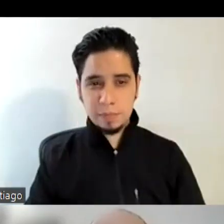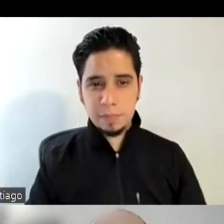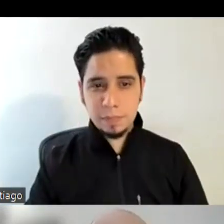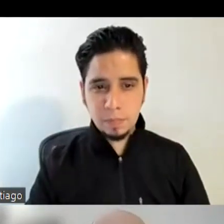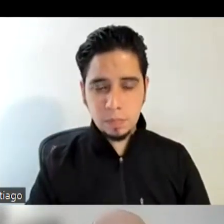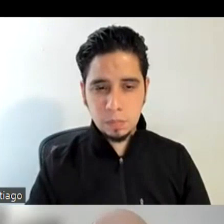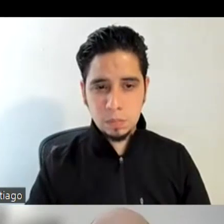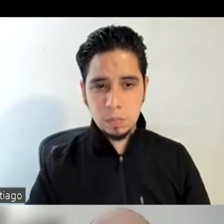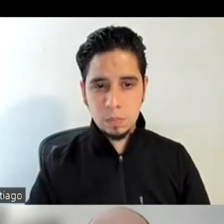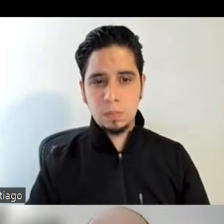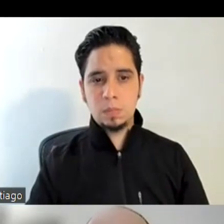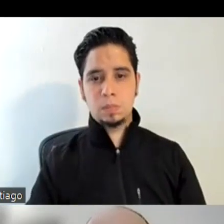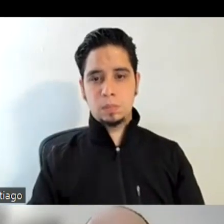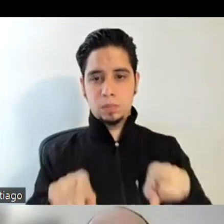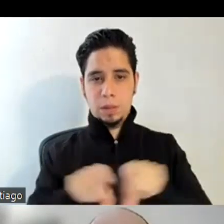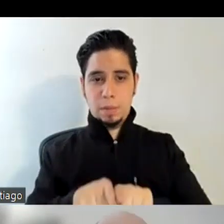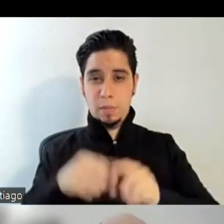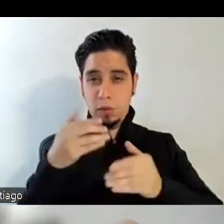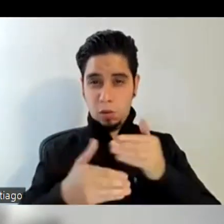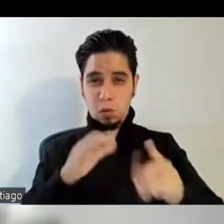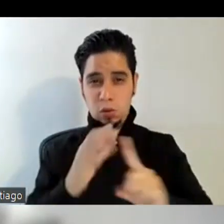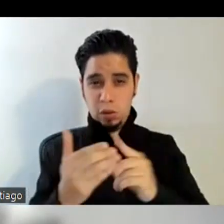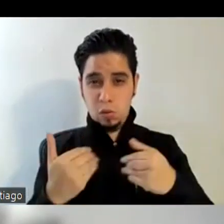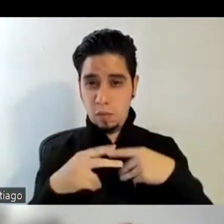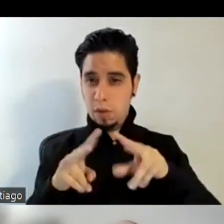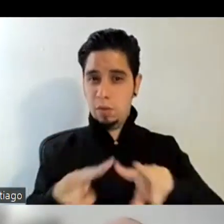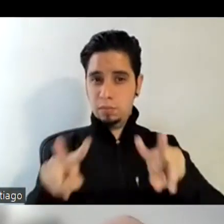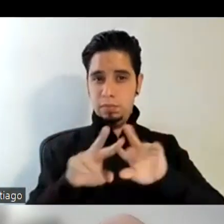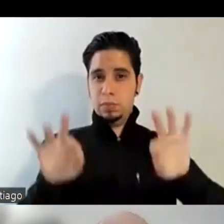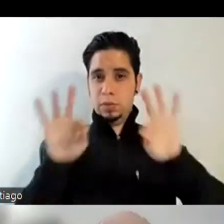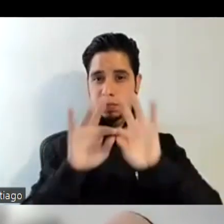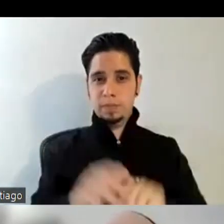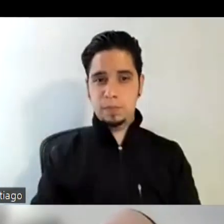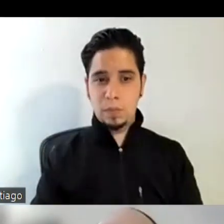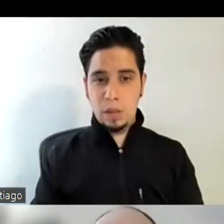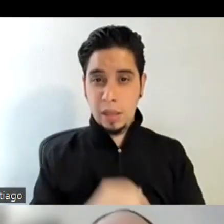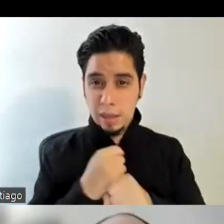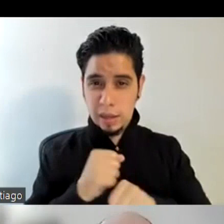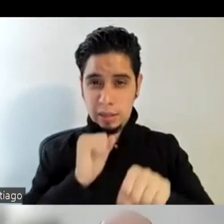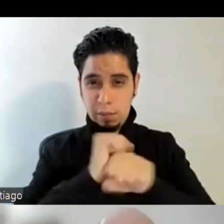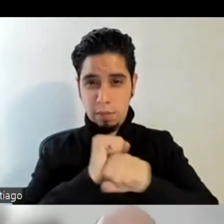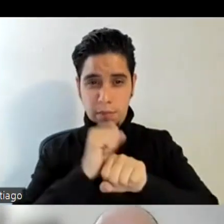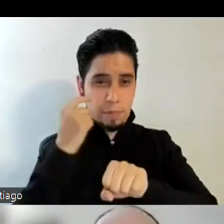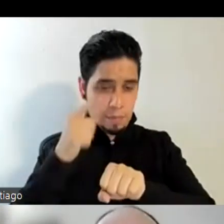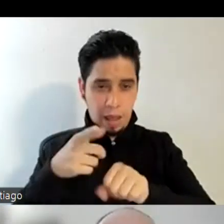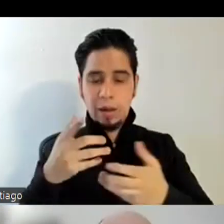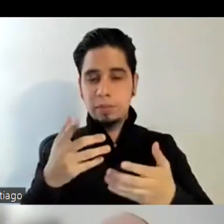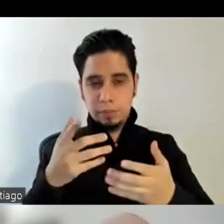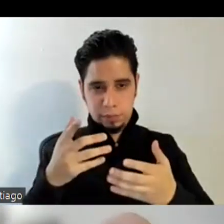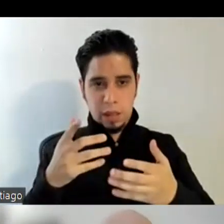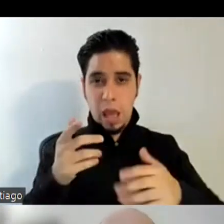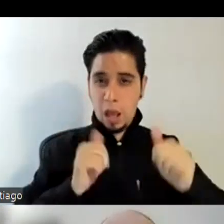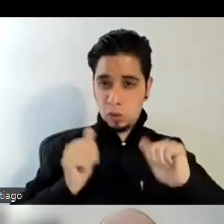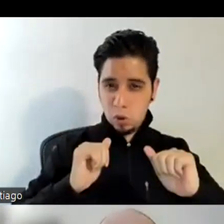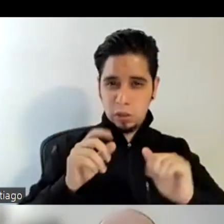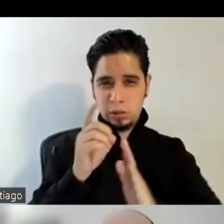que hace la gestión cultural. Claro. La cultura está generando empleo a los actores, a los diseñadores, que si